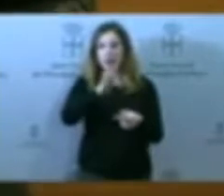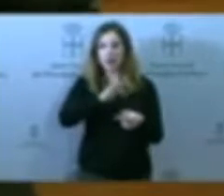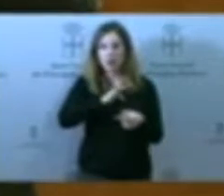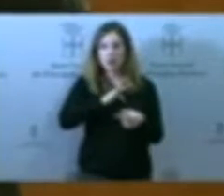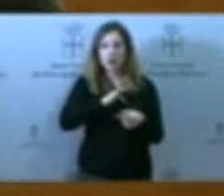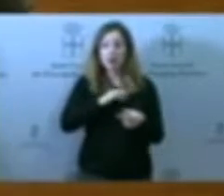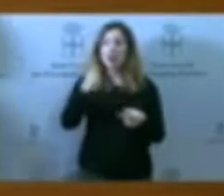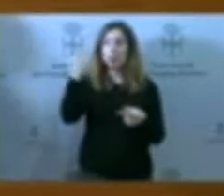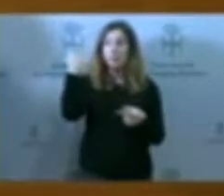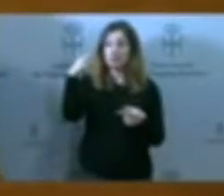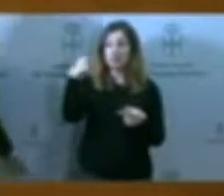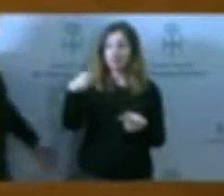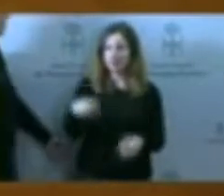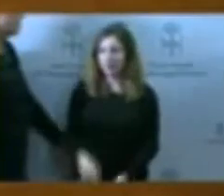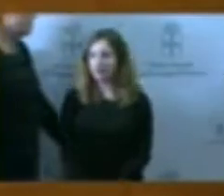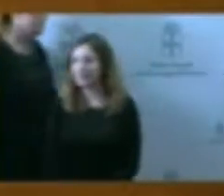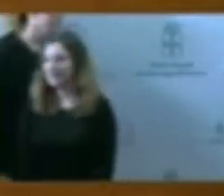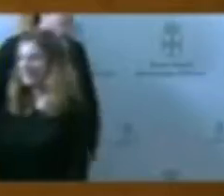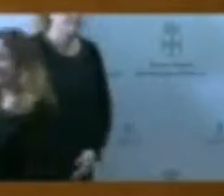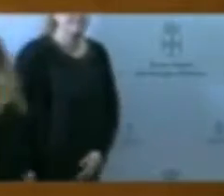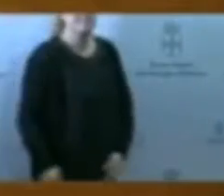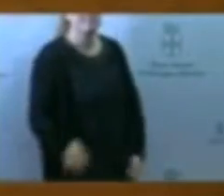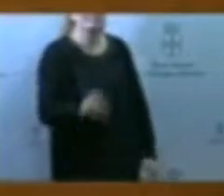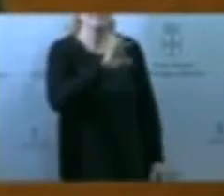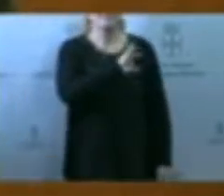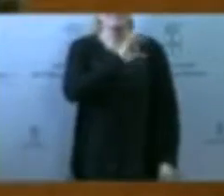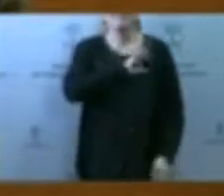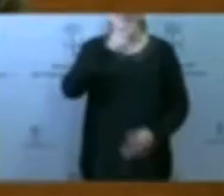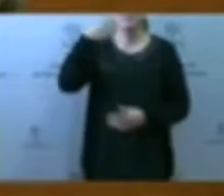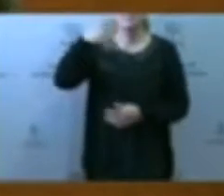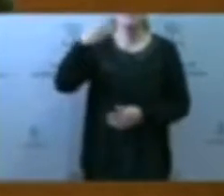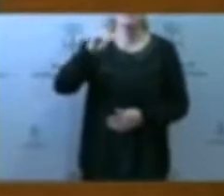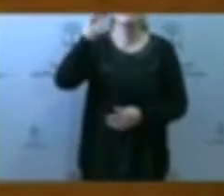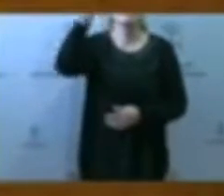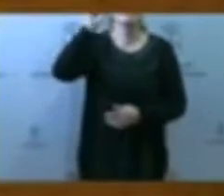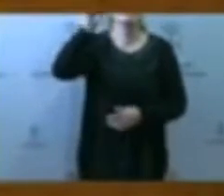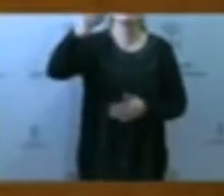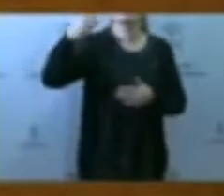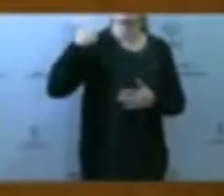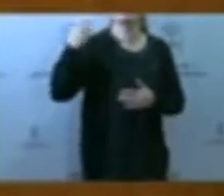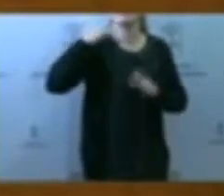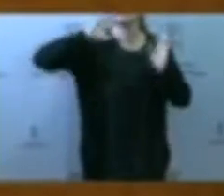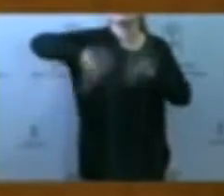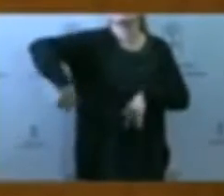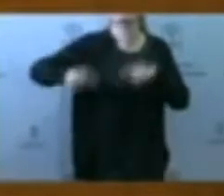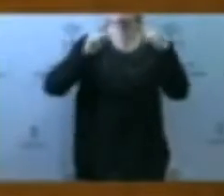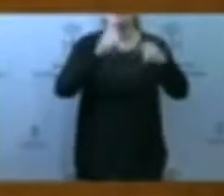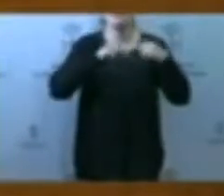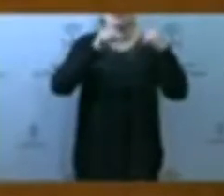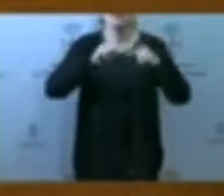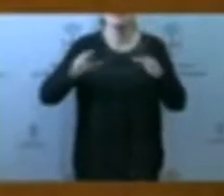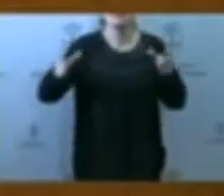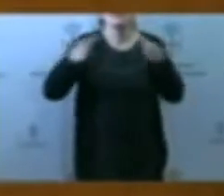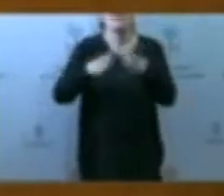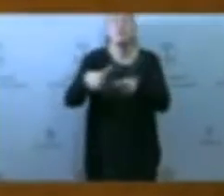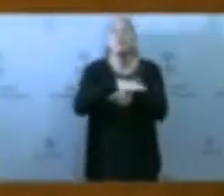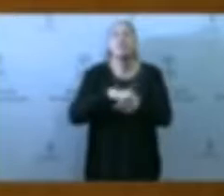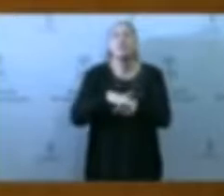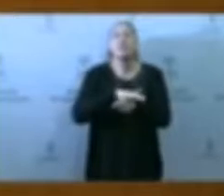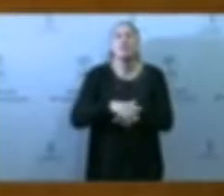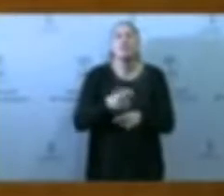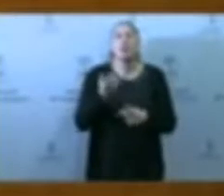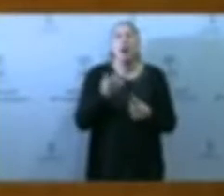Señor presidente, la pregunta que formulamos y que anunciamos en el último debate del Estado de la región es la siguiente. Esperamos que